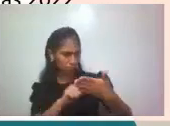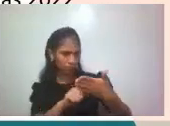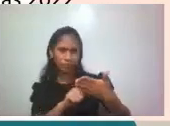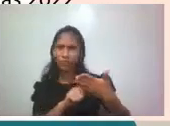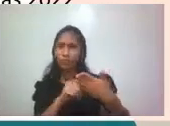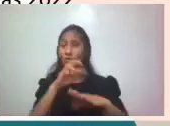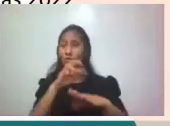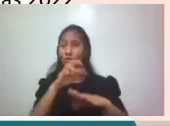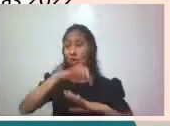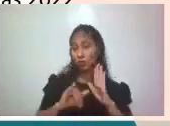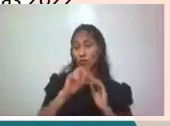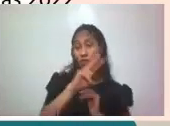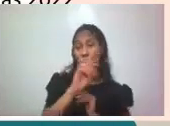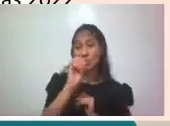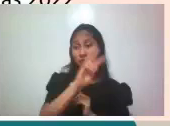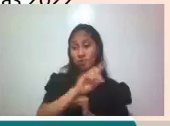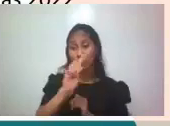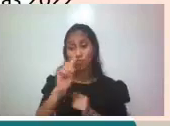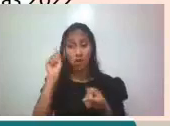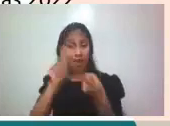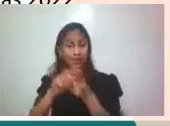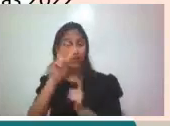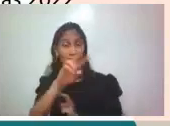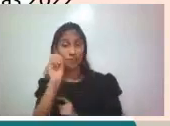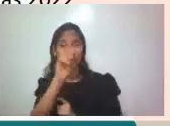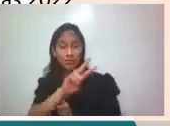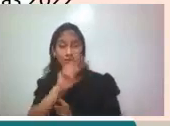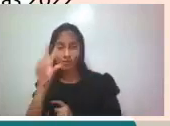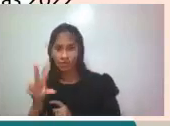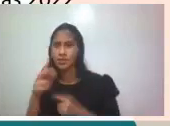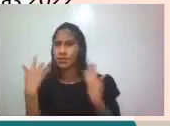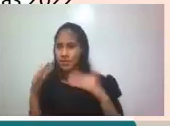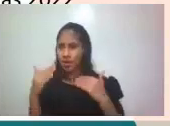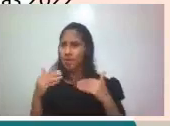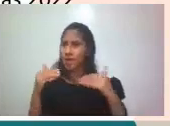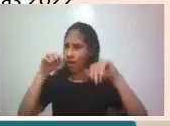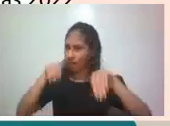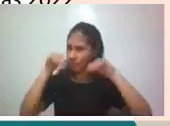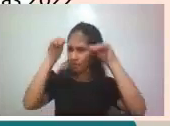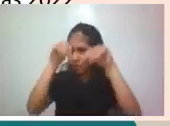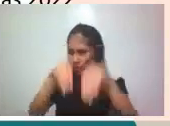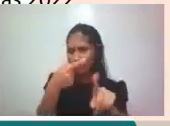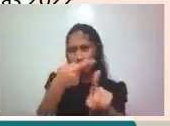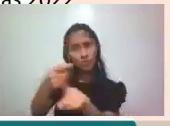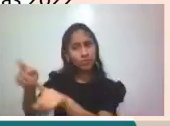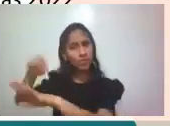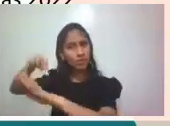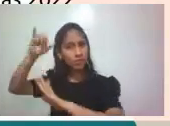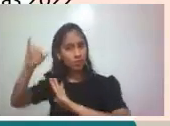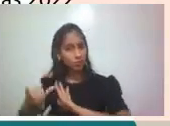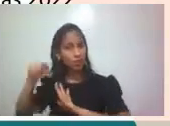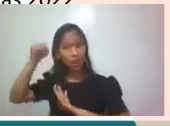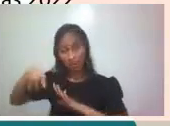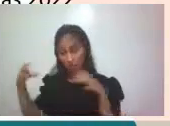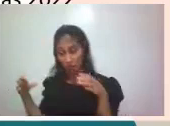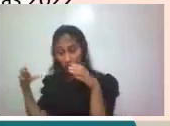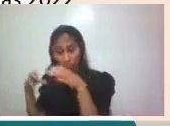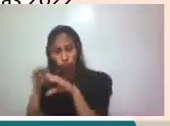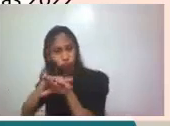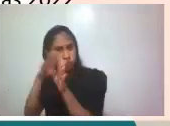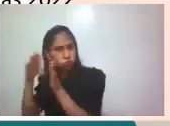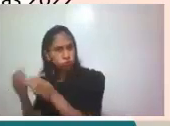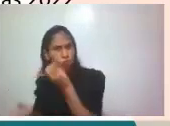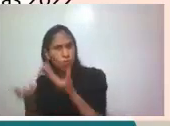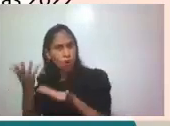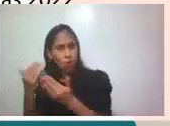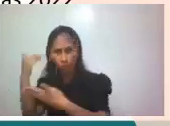periodo 2021 al 2023, que son proyecciones que se elaboran desde la institución. Otra fuente